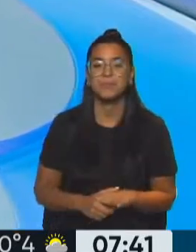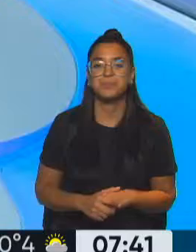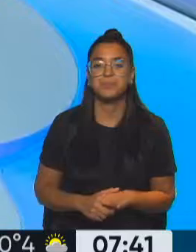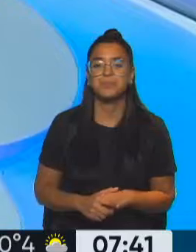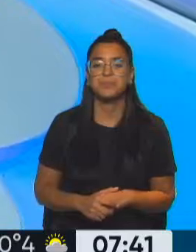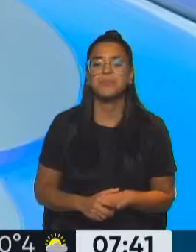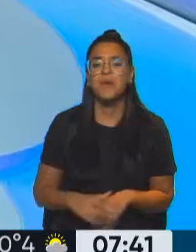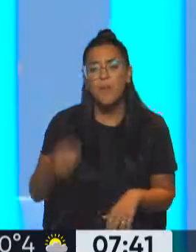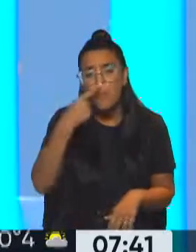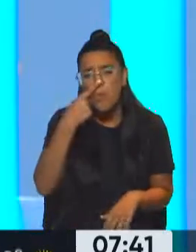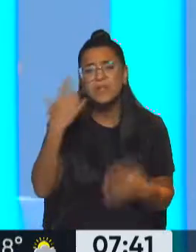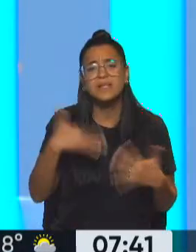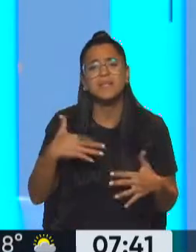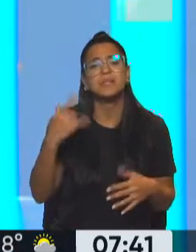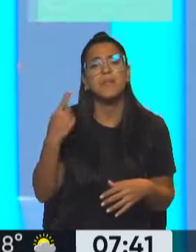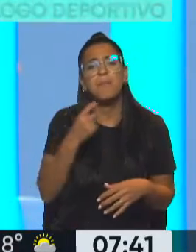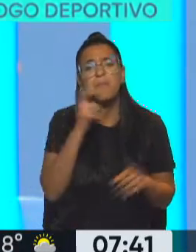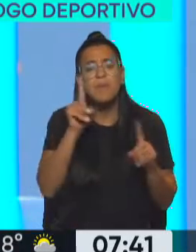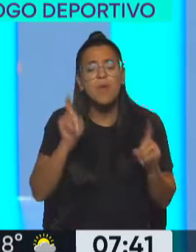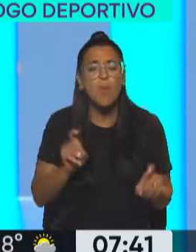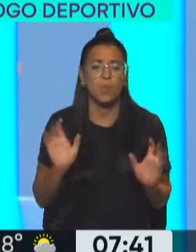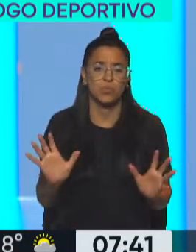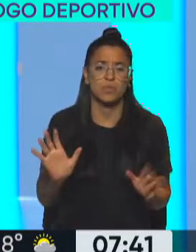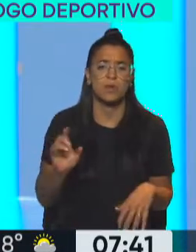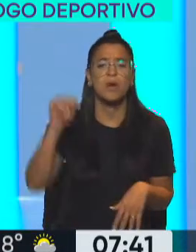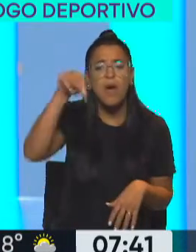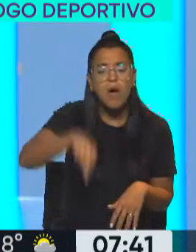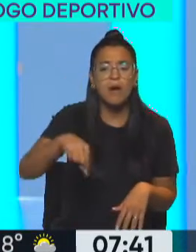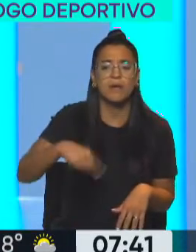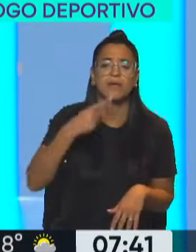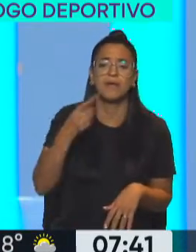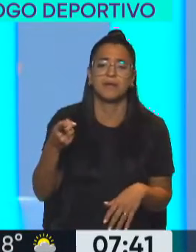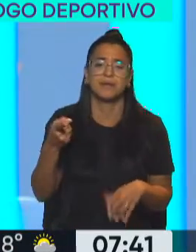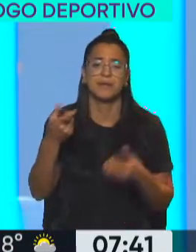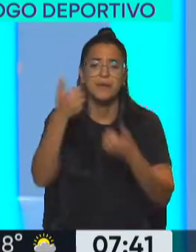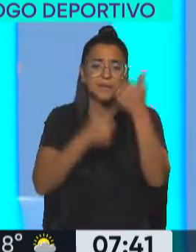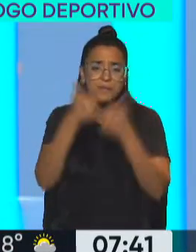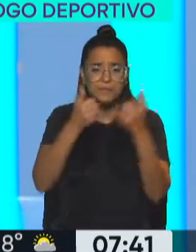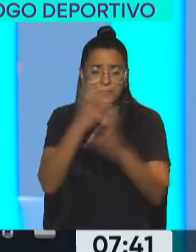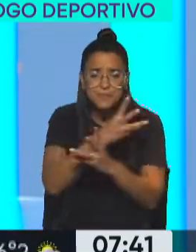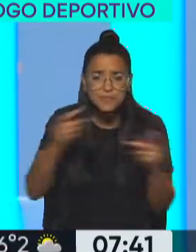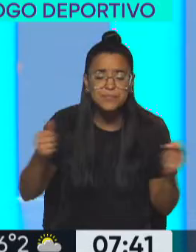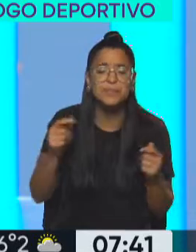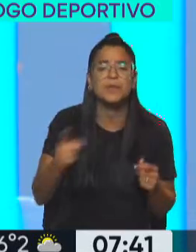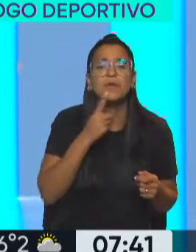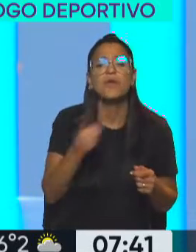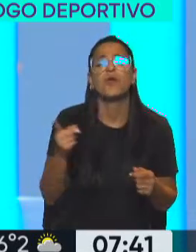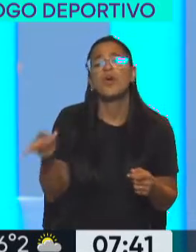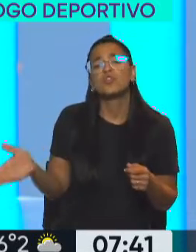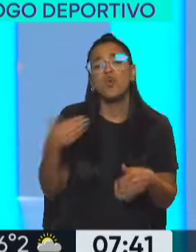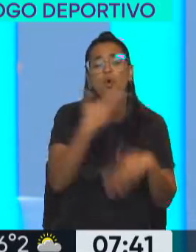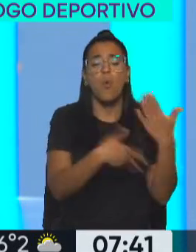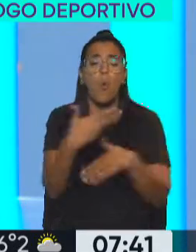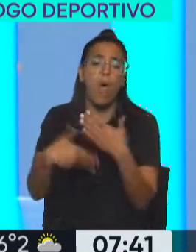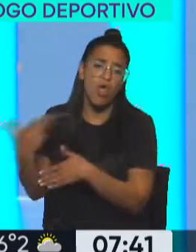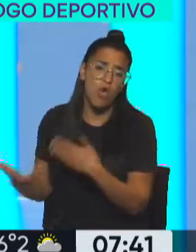Es interesante esta pregunta. Estamos en la finalización de un campeonato. Prácticamente todos los jugadores de la